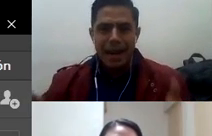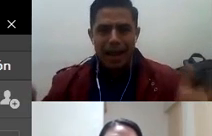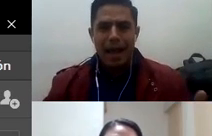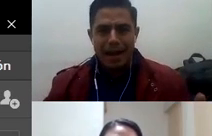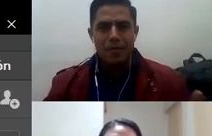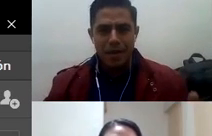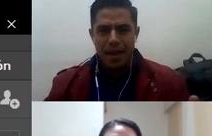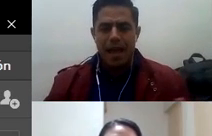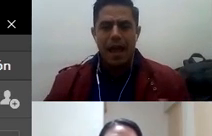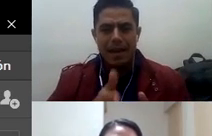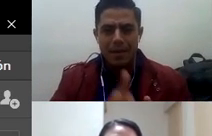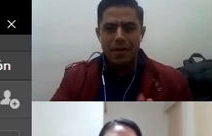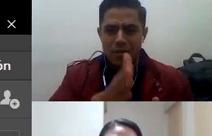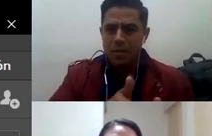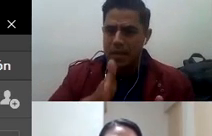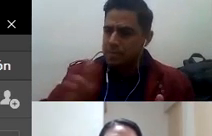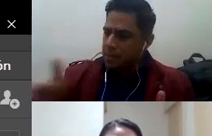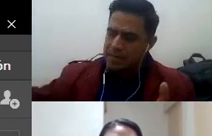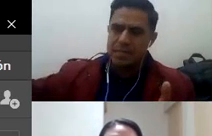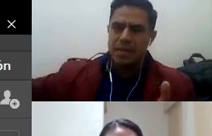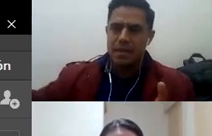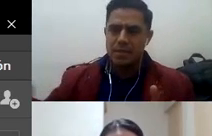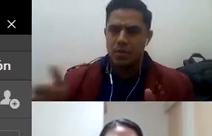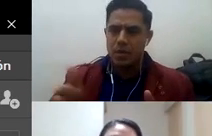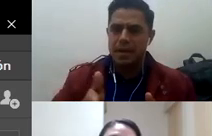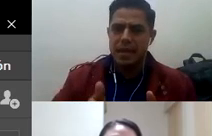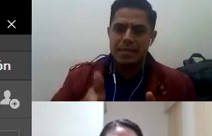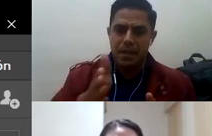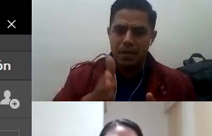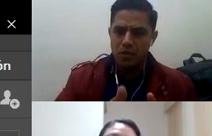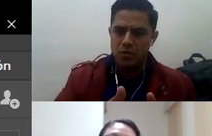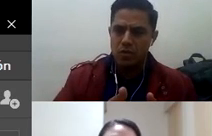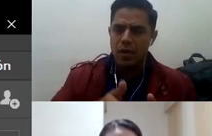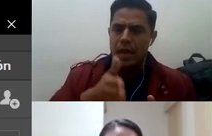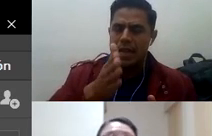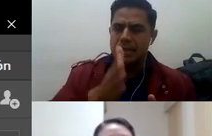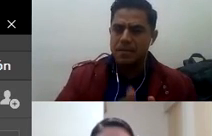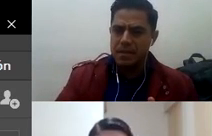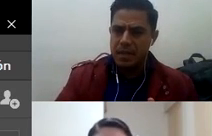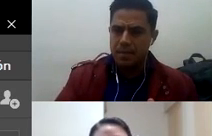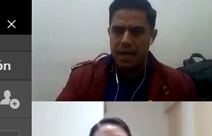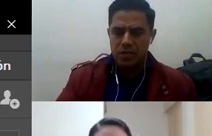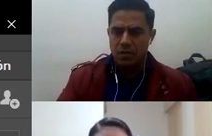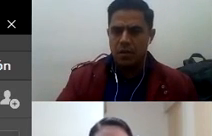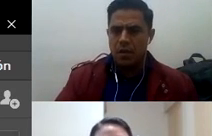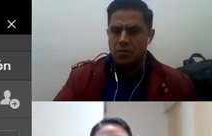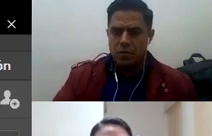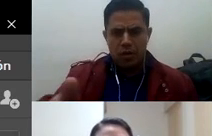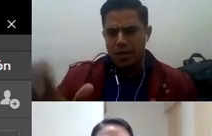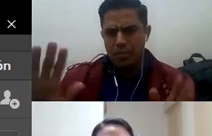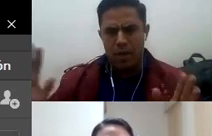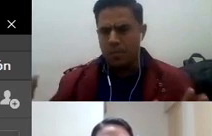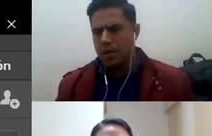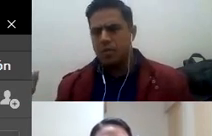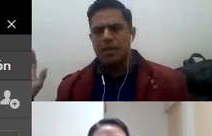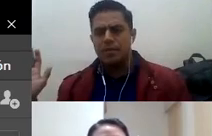literal agarrar orilla sobre las primeras estrategias porque van a ser las de menos costo, las de más fácil de aplicación. O sea, yo ahorita,